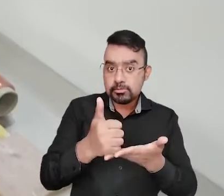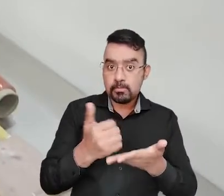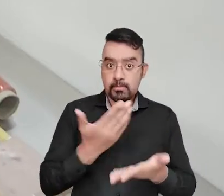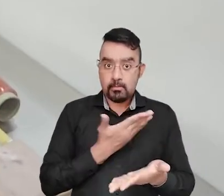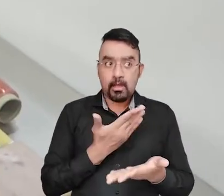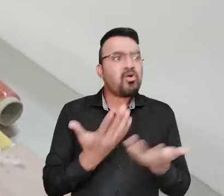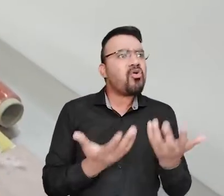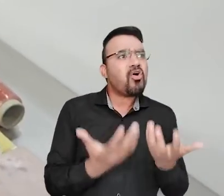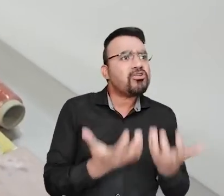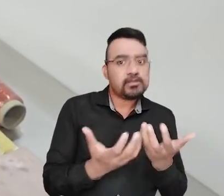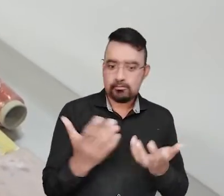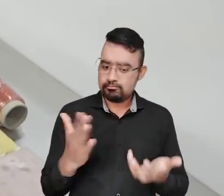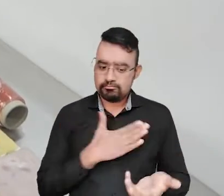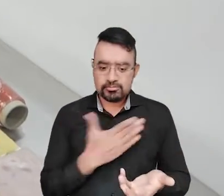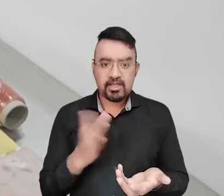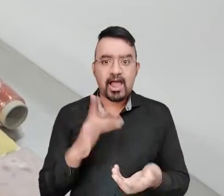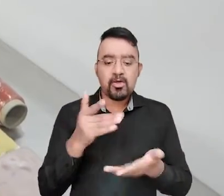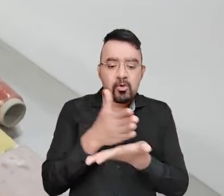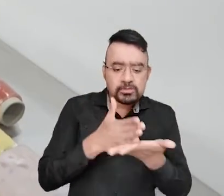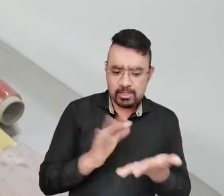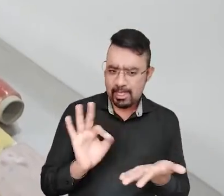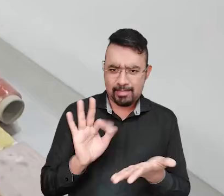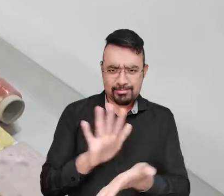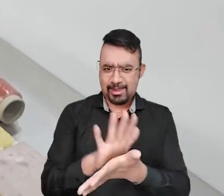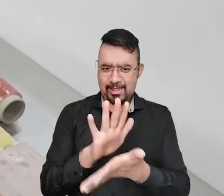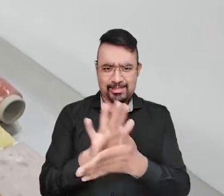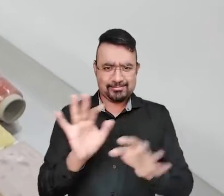peligro. No hay peligro de quemarse ni de cortarse.